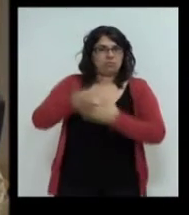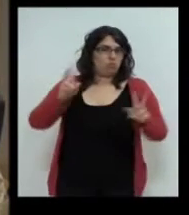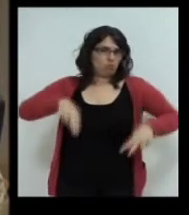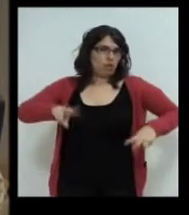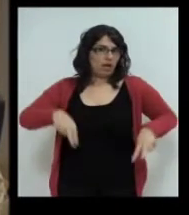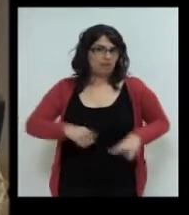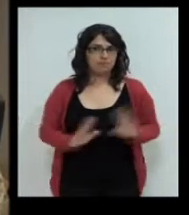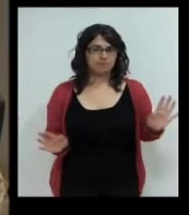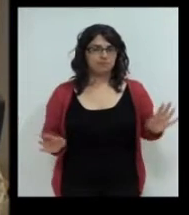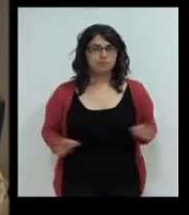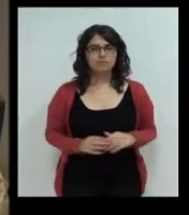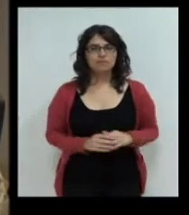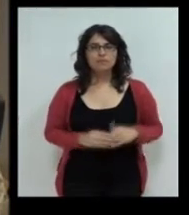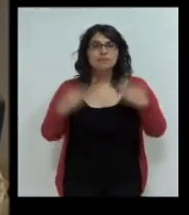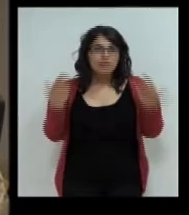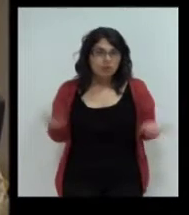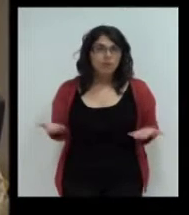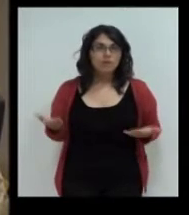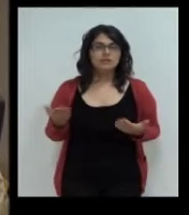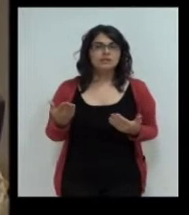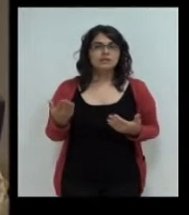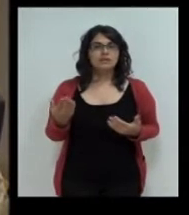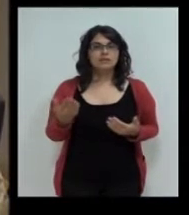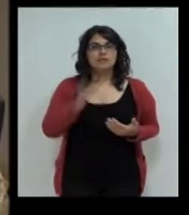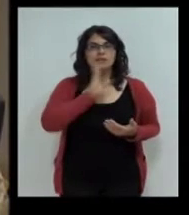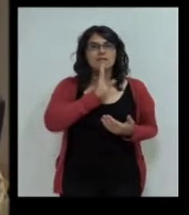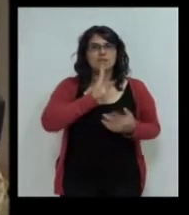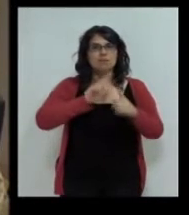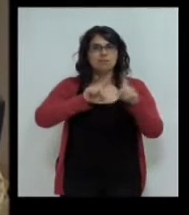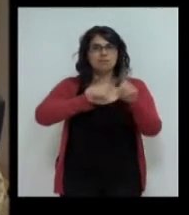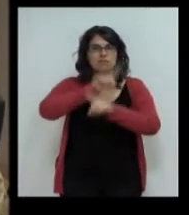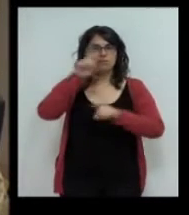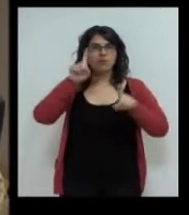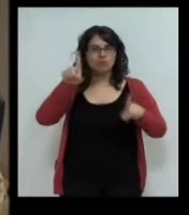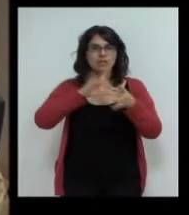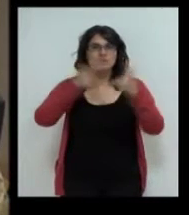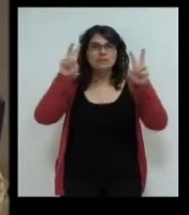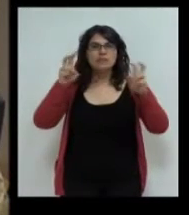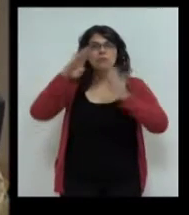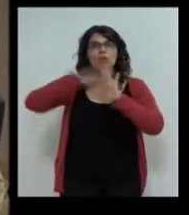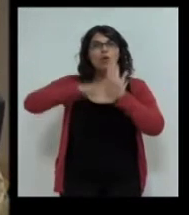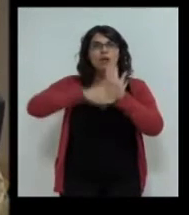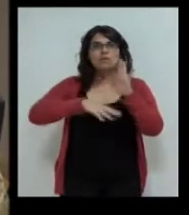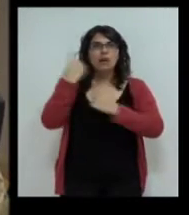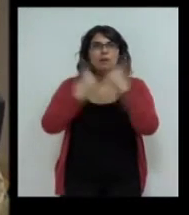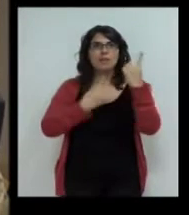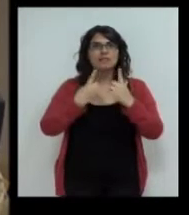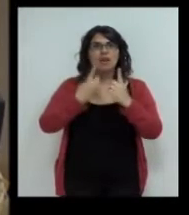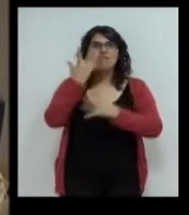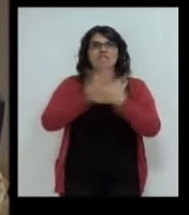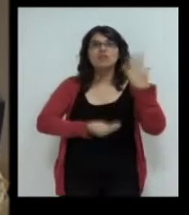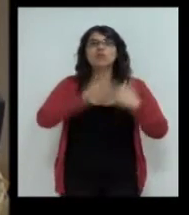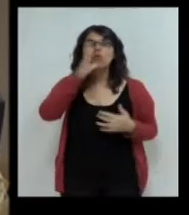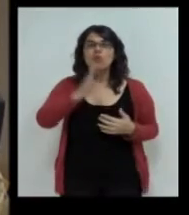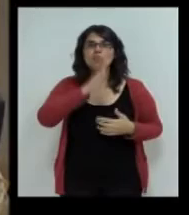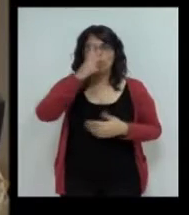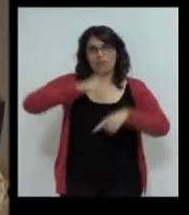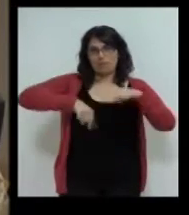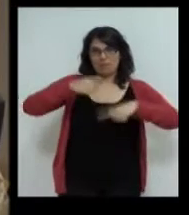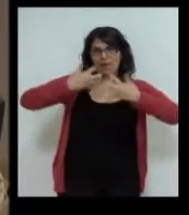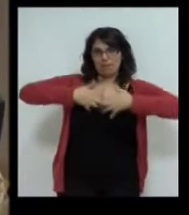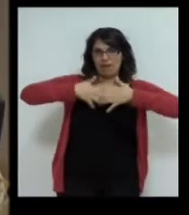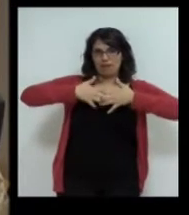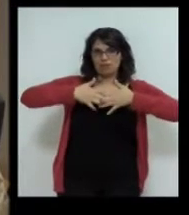Entonces, hay una de las preguntas que anunciaba antes, el problema de las guías de programas. ¿Por qué fallan? Pues hombre, pueden fallar en función del dispositivo,